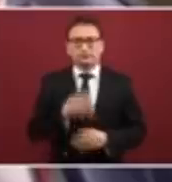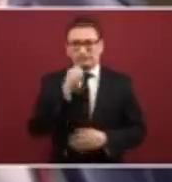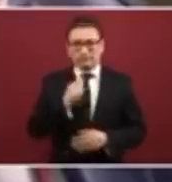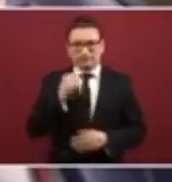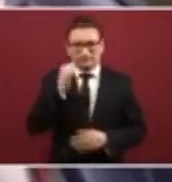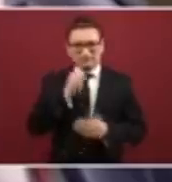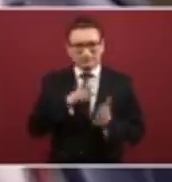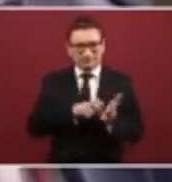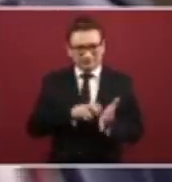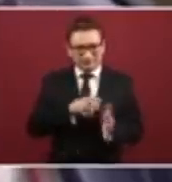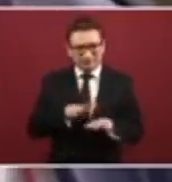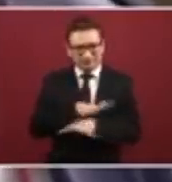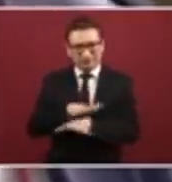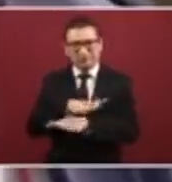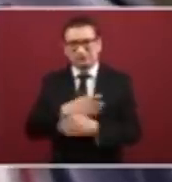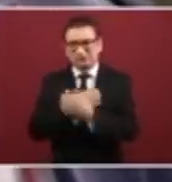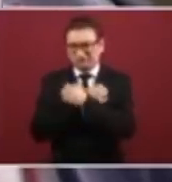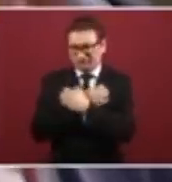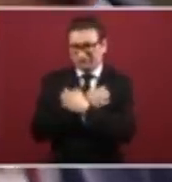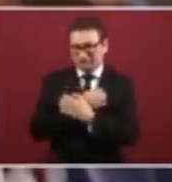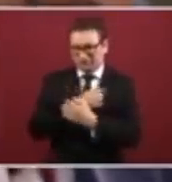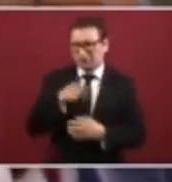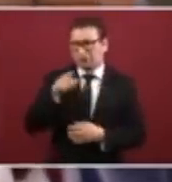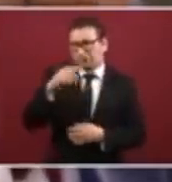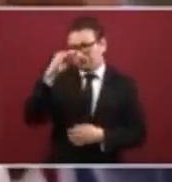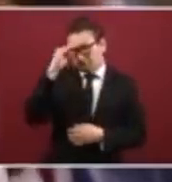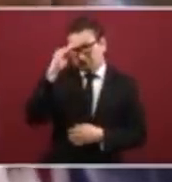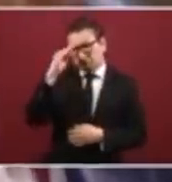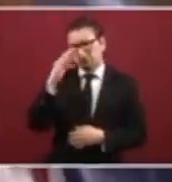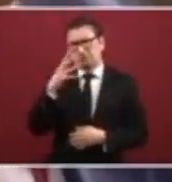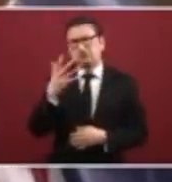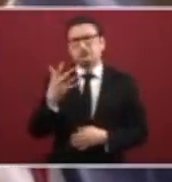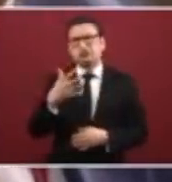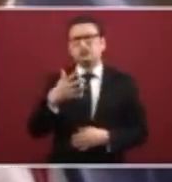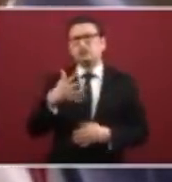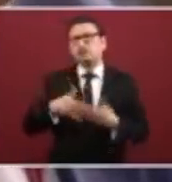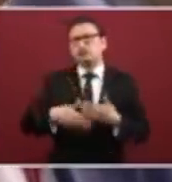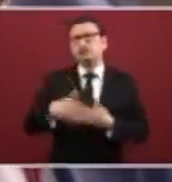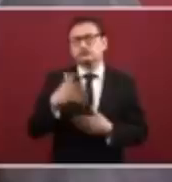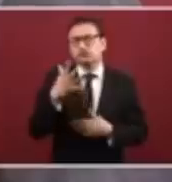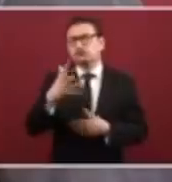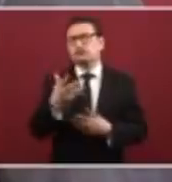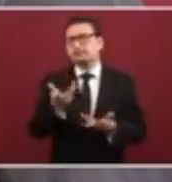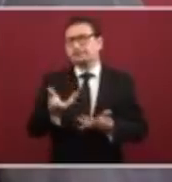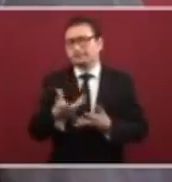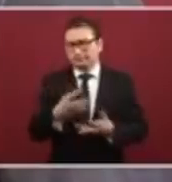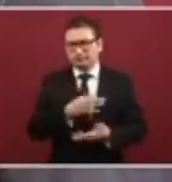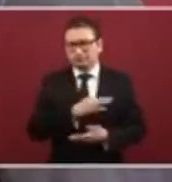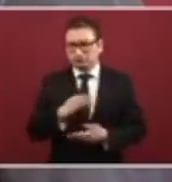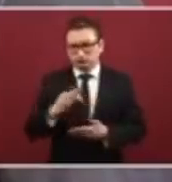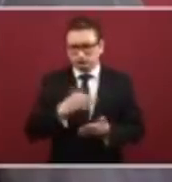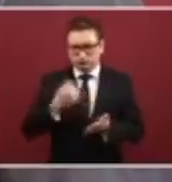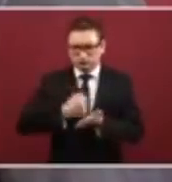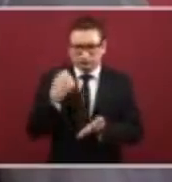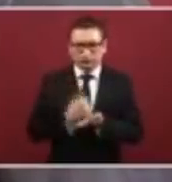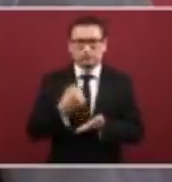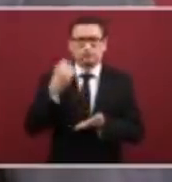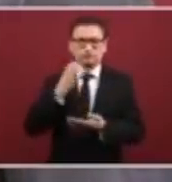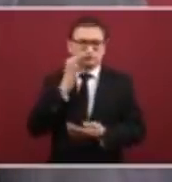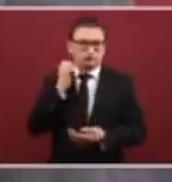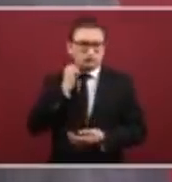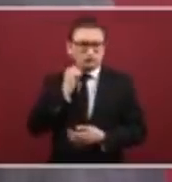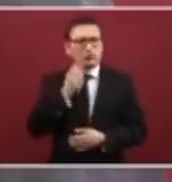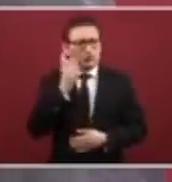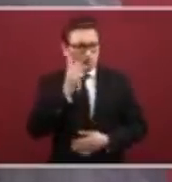pospuso para hoy la discusión. ¿Cuál es la expectativa que tiene usted desde el gobierno de que se logre en el Congreso? Ya ojalá